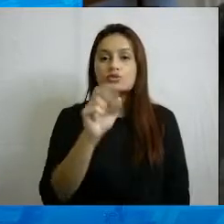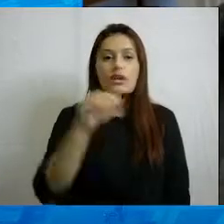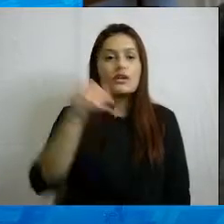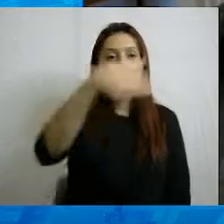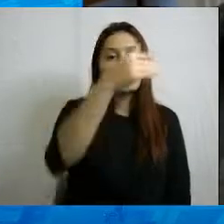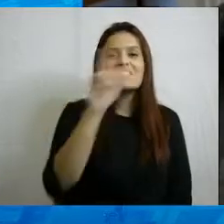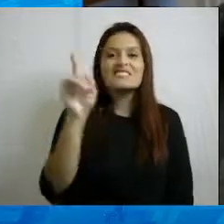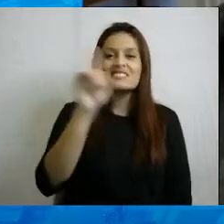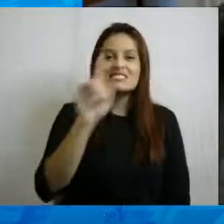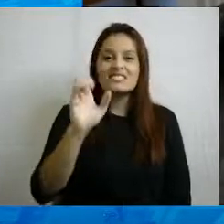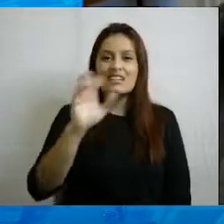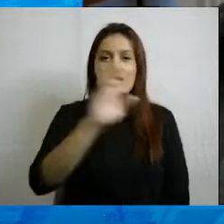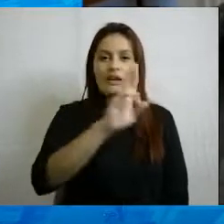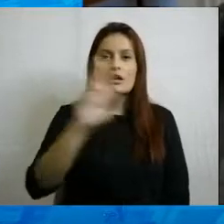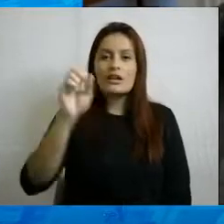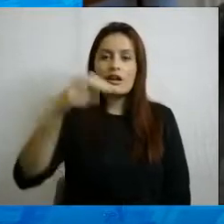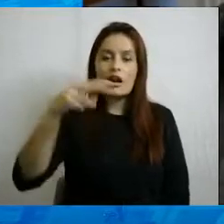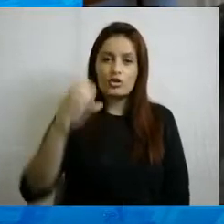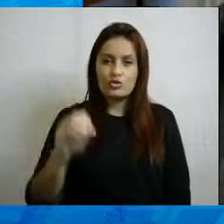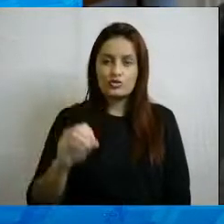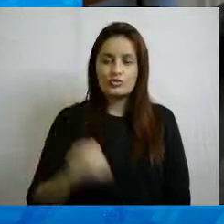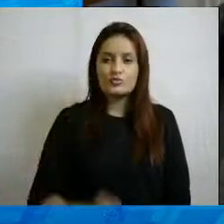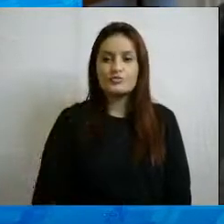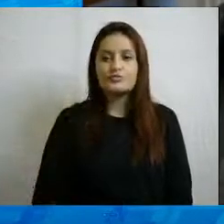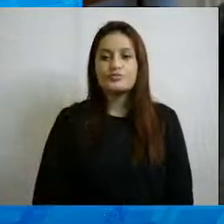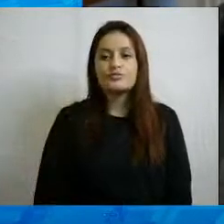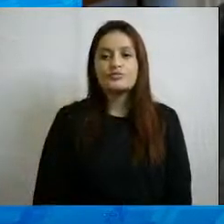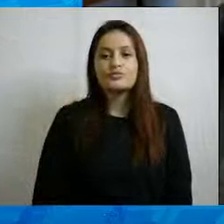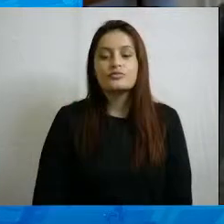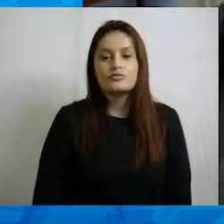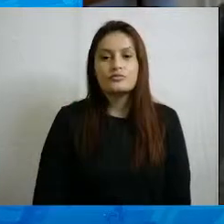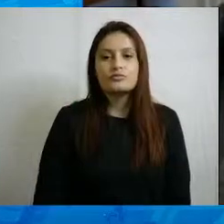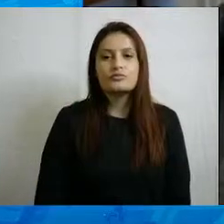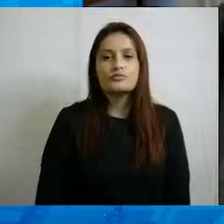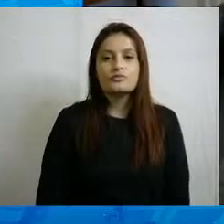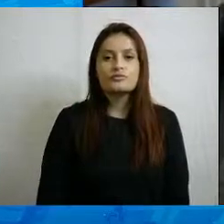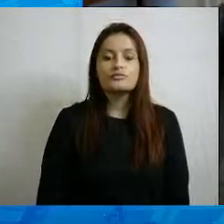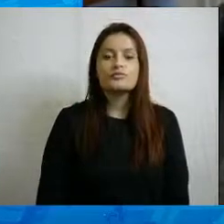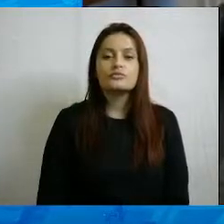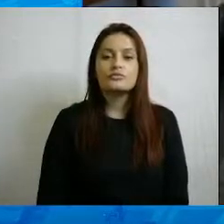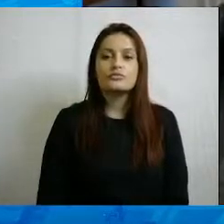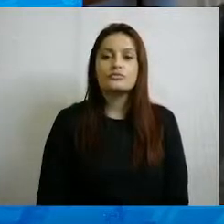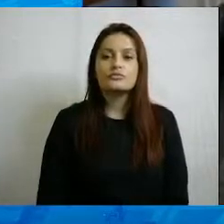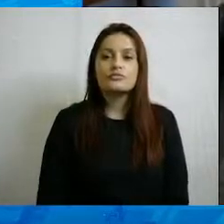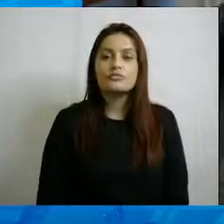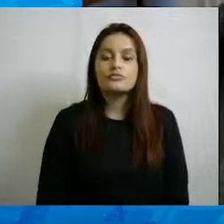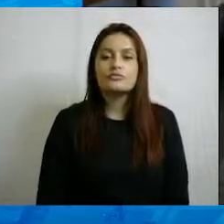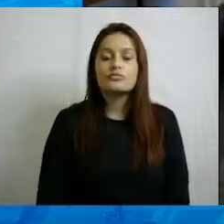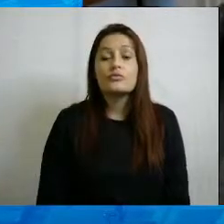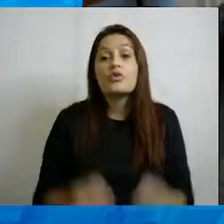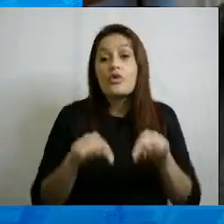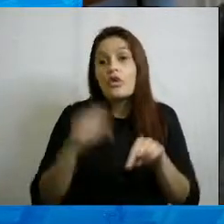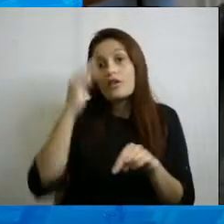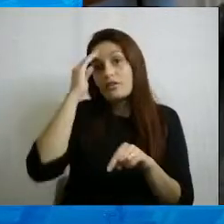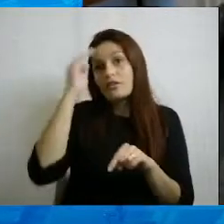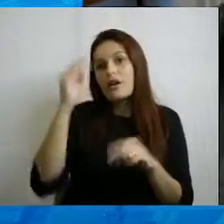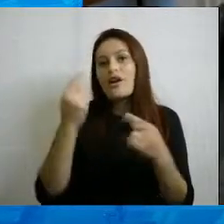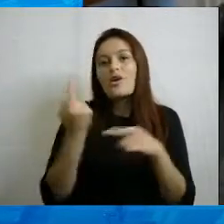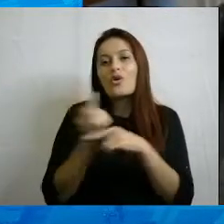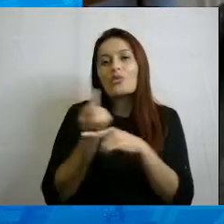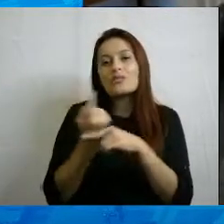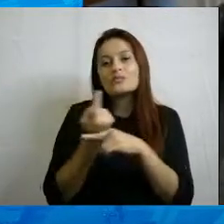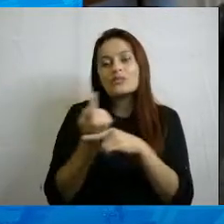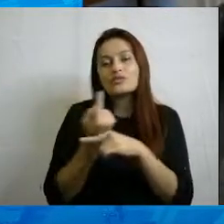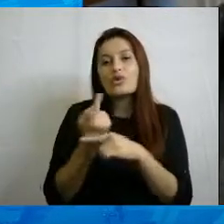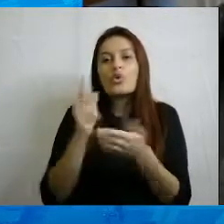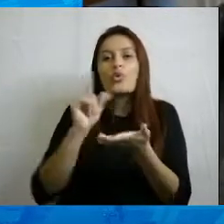también de Melipilla. En materia también de fiscalización, incluso hoy día dentro de la conversación que tuvimos y el espacio de